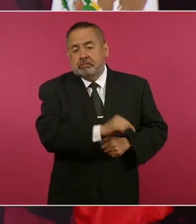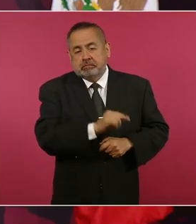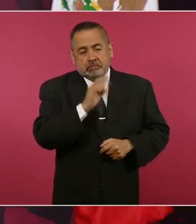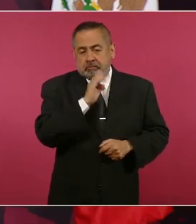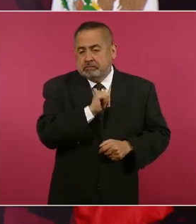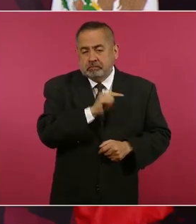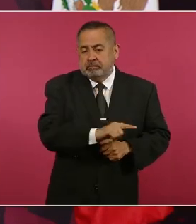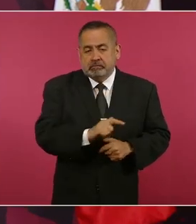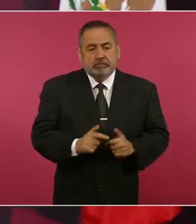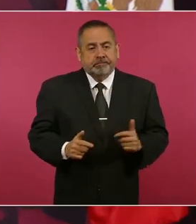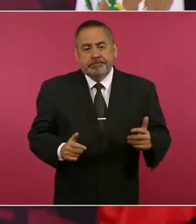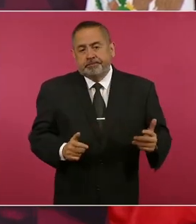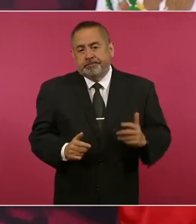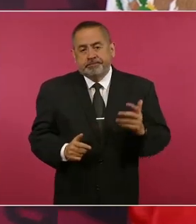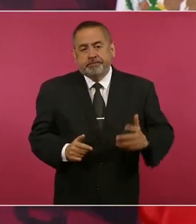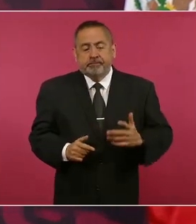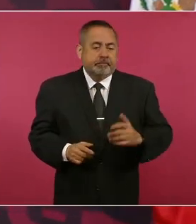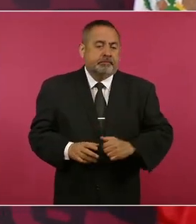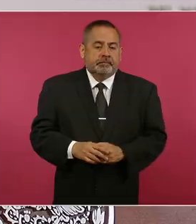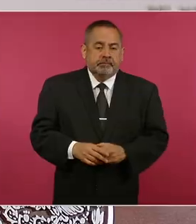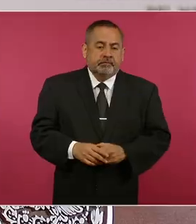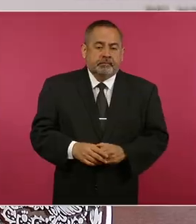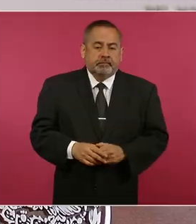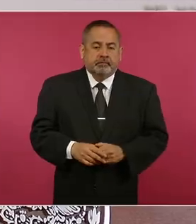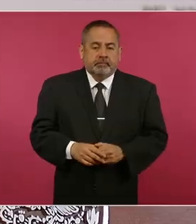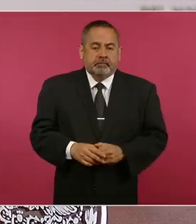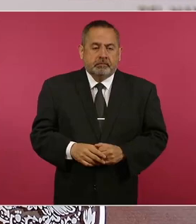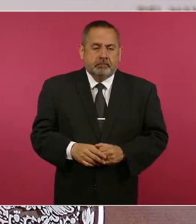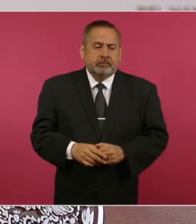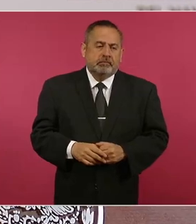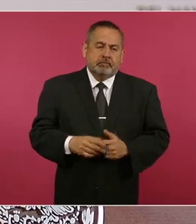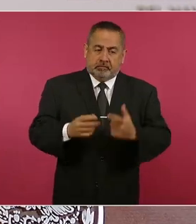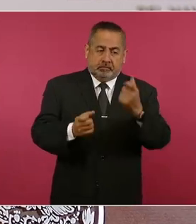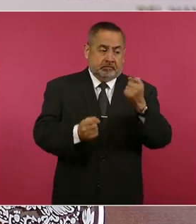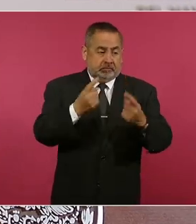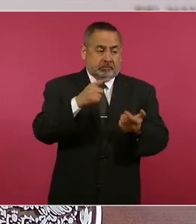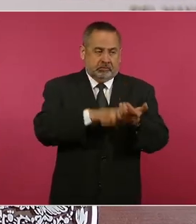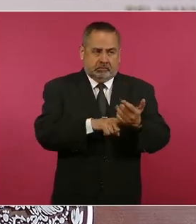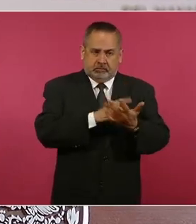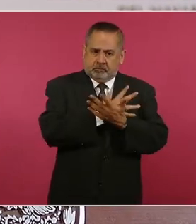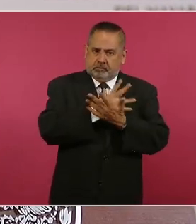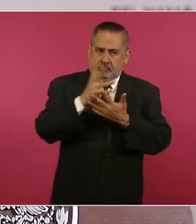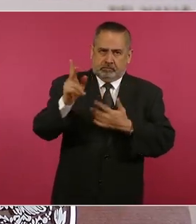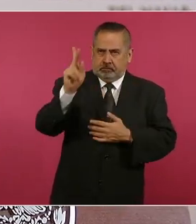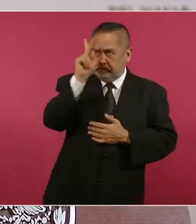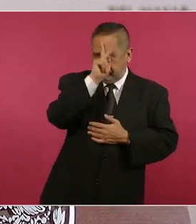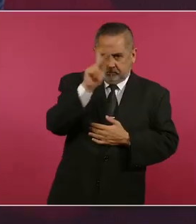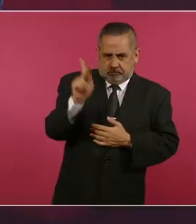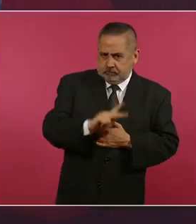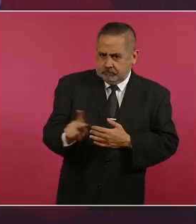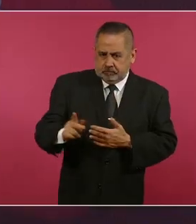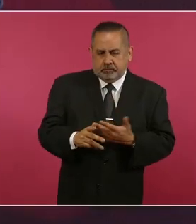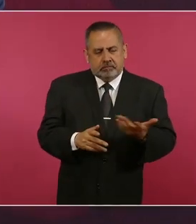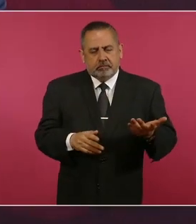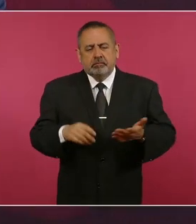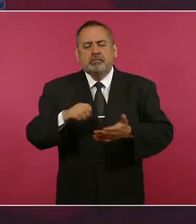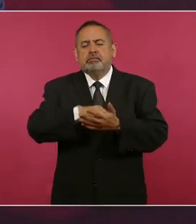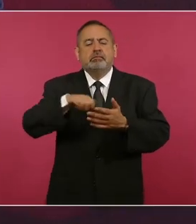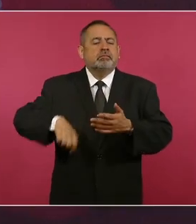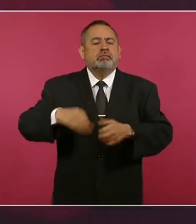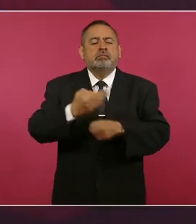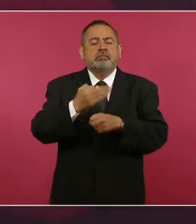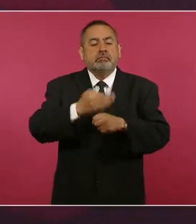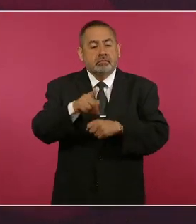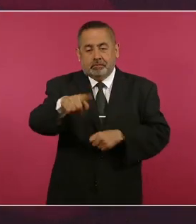Desde luego, hay casos extremos, como lo que se está